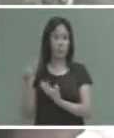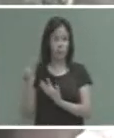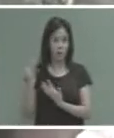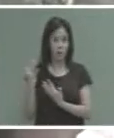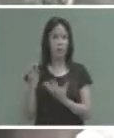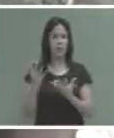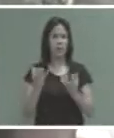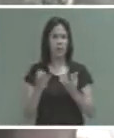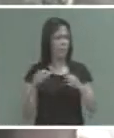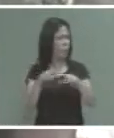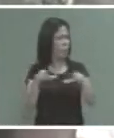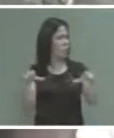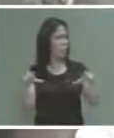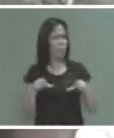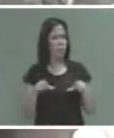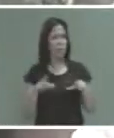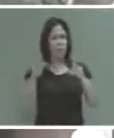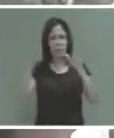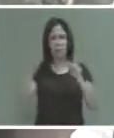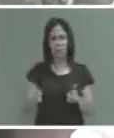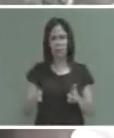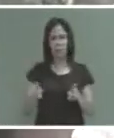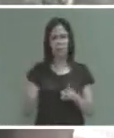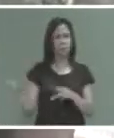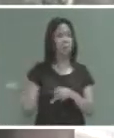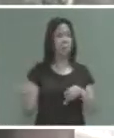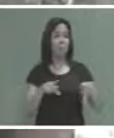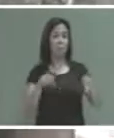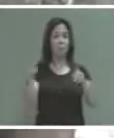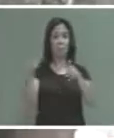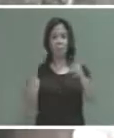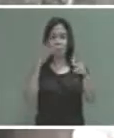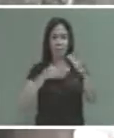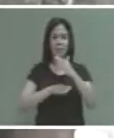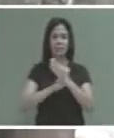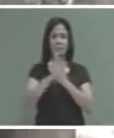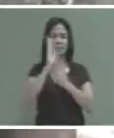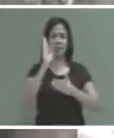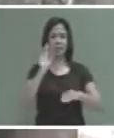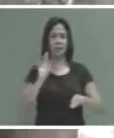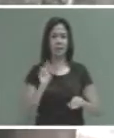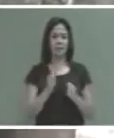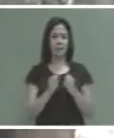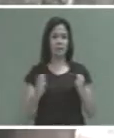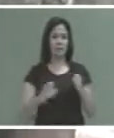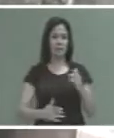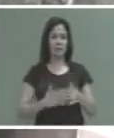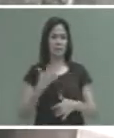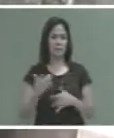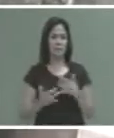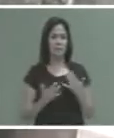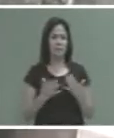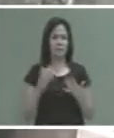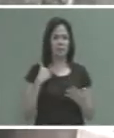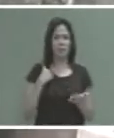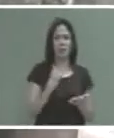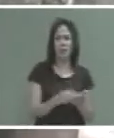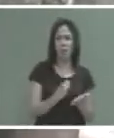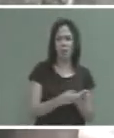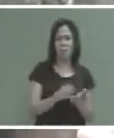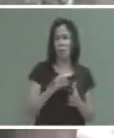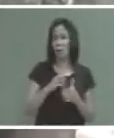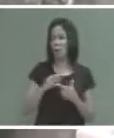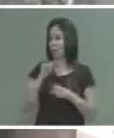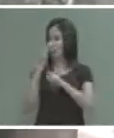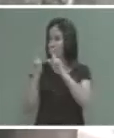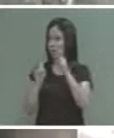fuera neutro, que fuera un lugar donde la gente se pudiera entrar sin sentirse que tienen que comprar o que lo van a cuestionar